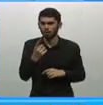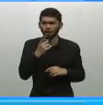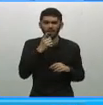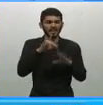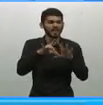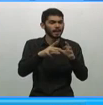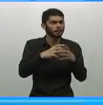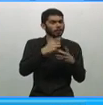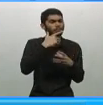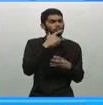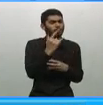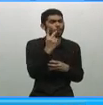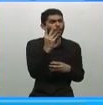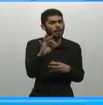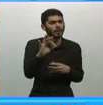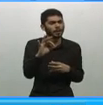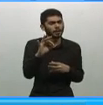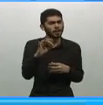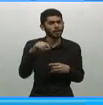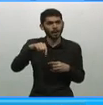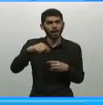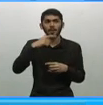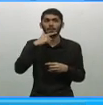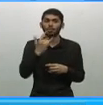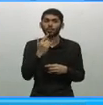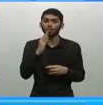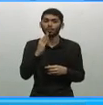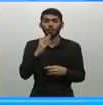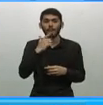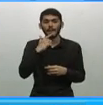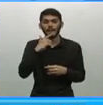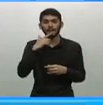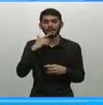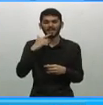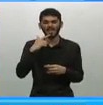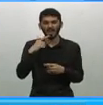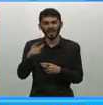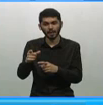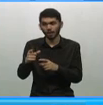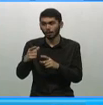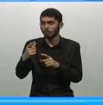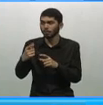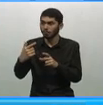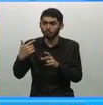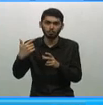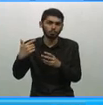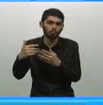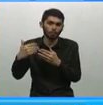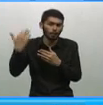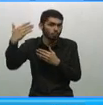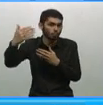sub20 ha jugado también hay un chico de Sub 17 de acá de boca que que estuvo de sparring que que tiene muy buen proyecto para